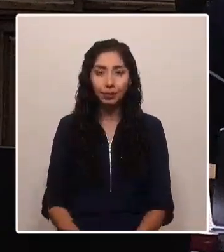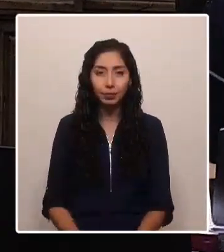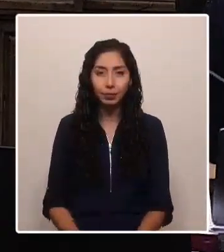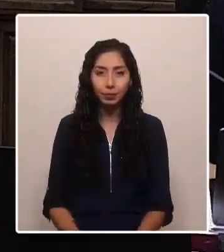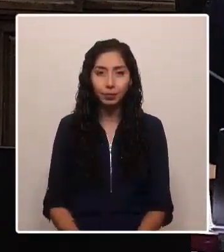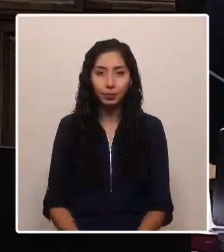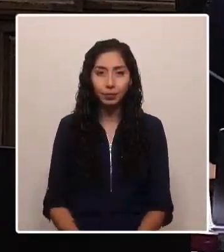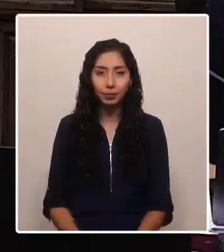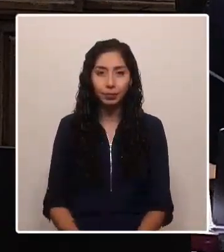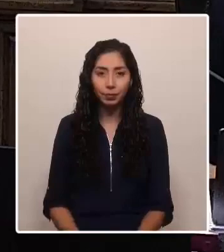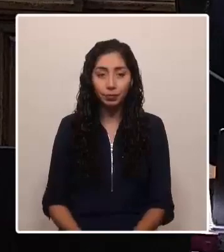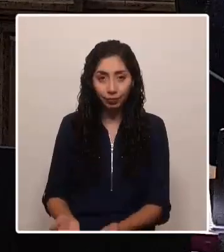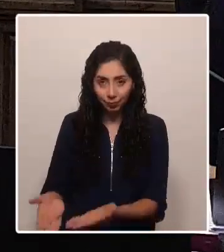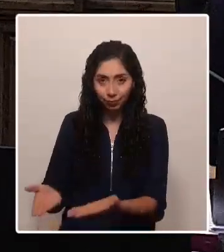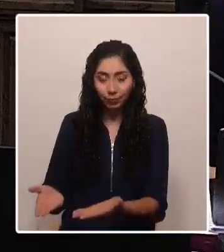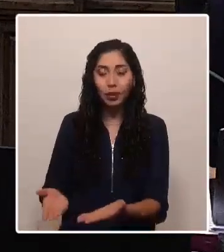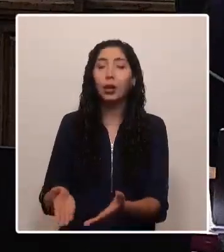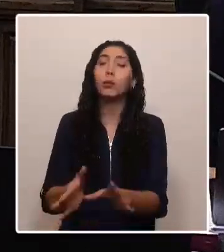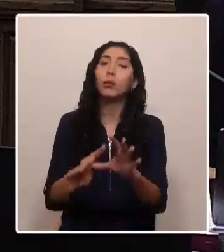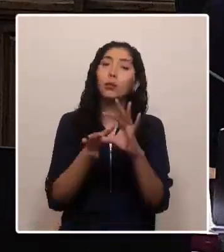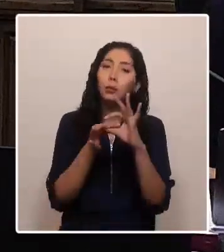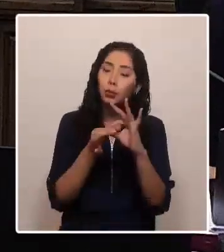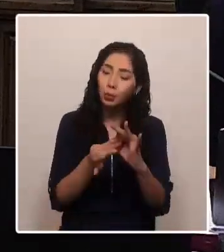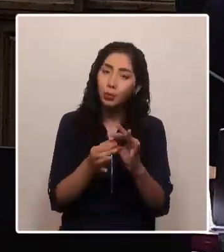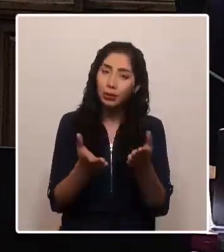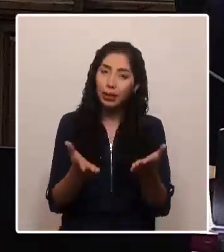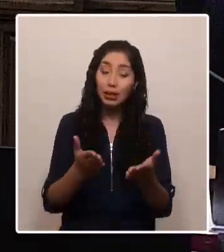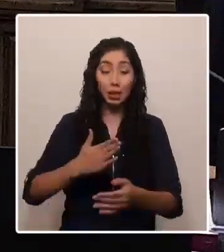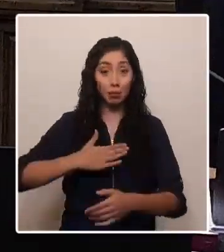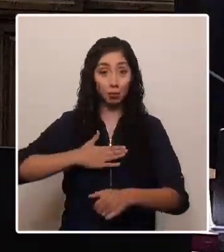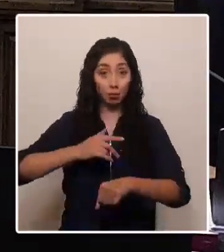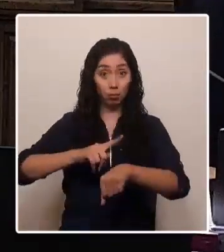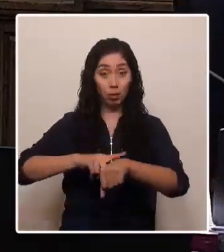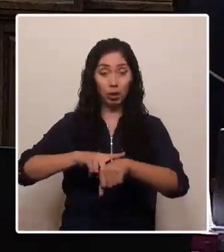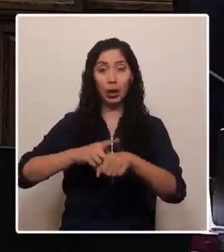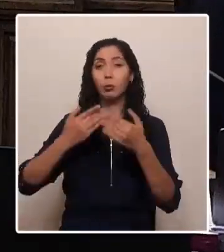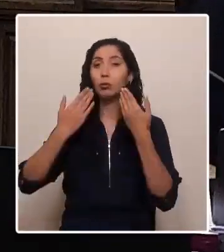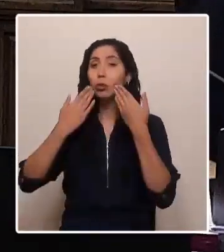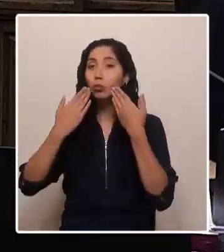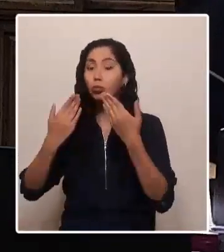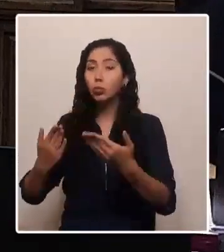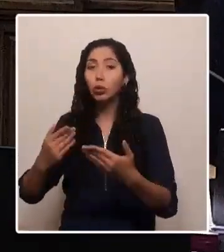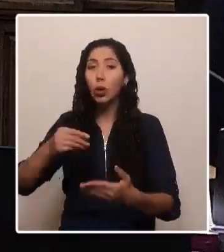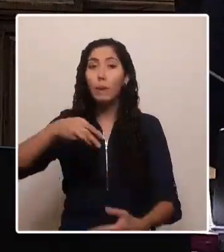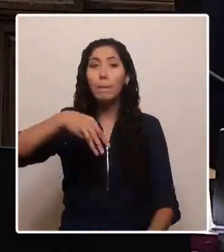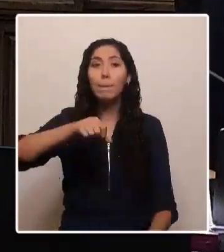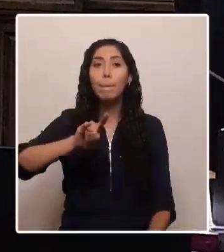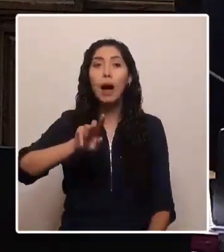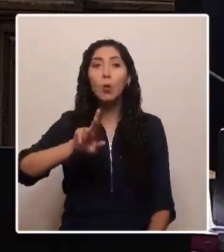Adelante. Muchas gracias. Es para cederle mis minutos a Mauricio Daza.